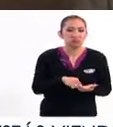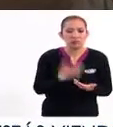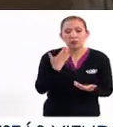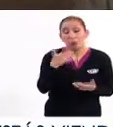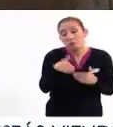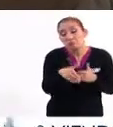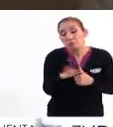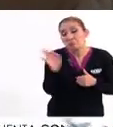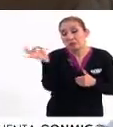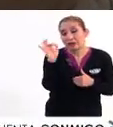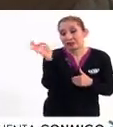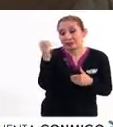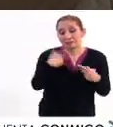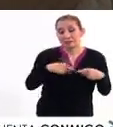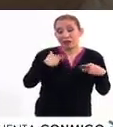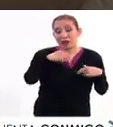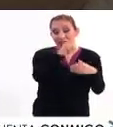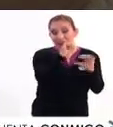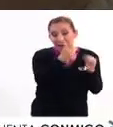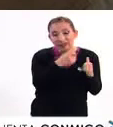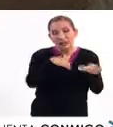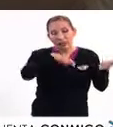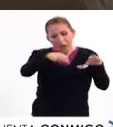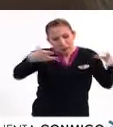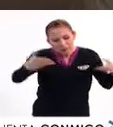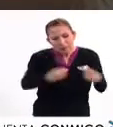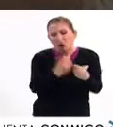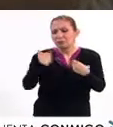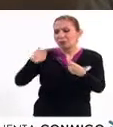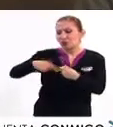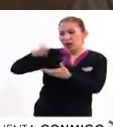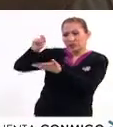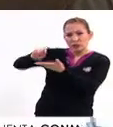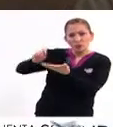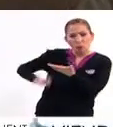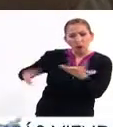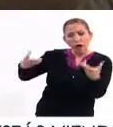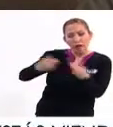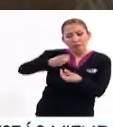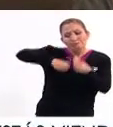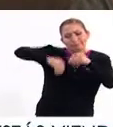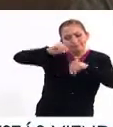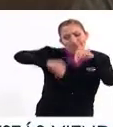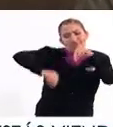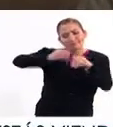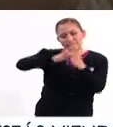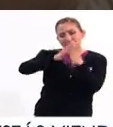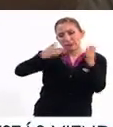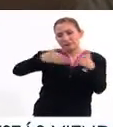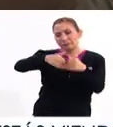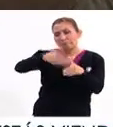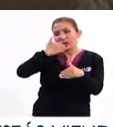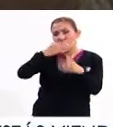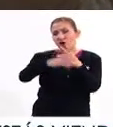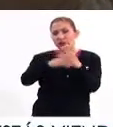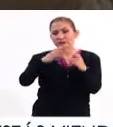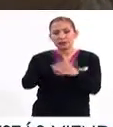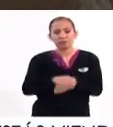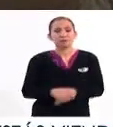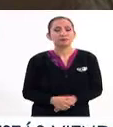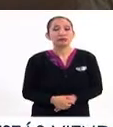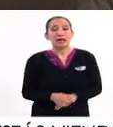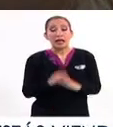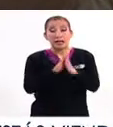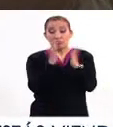que se van a hacer muy buenas cosas. De hecho, en los libros infantiles ya se está mejorando bastante. Hay también una